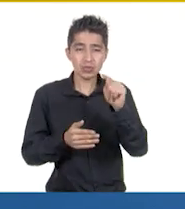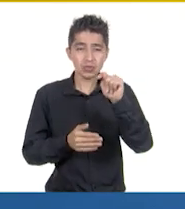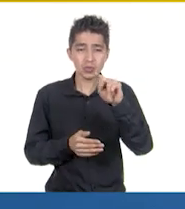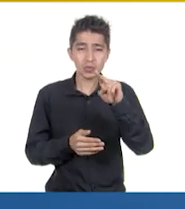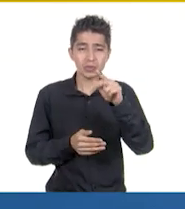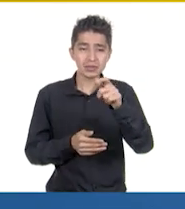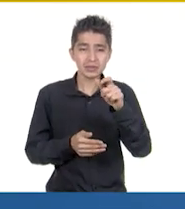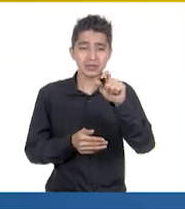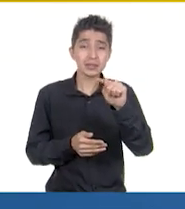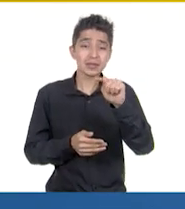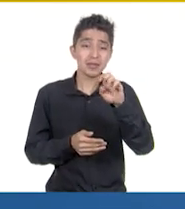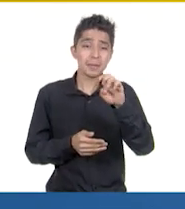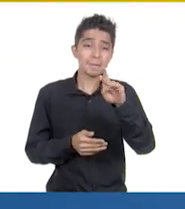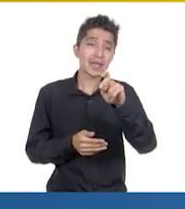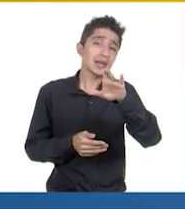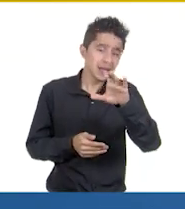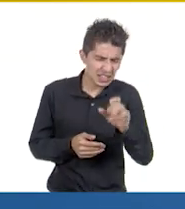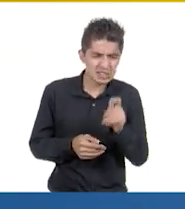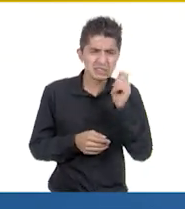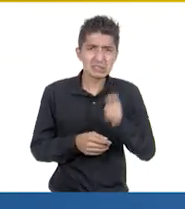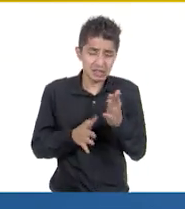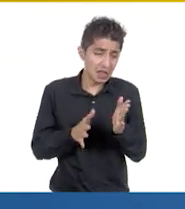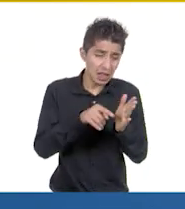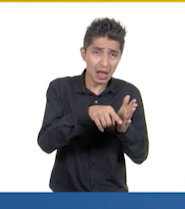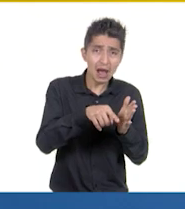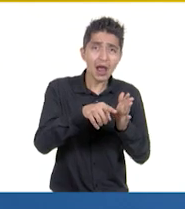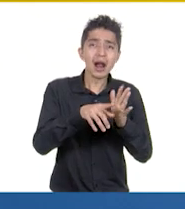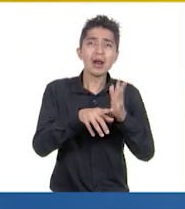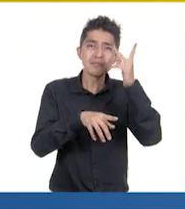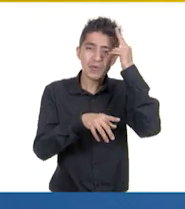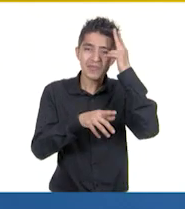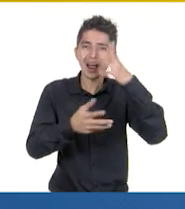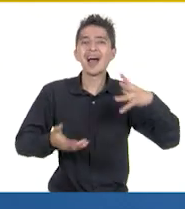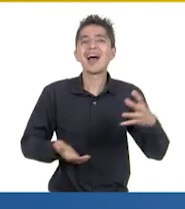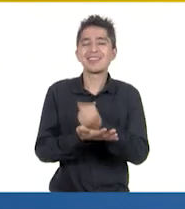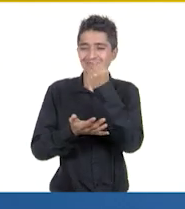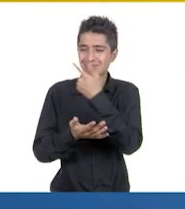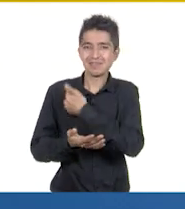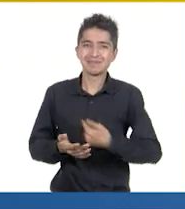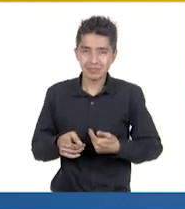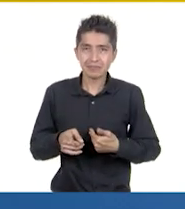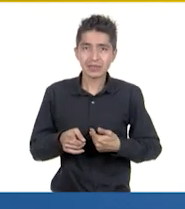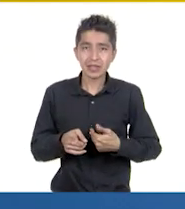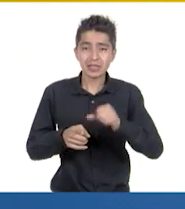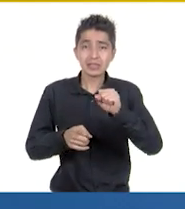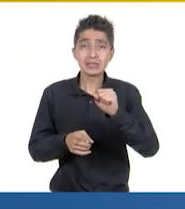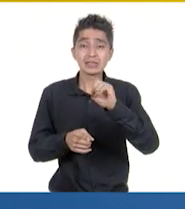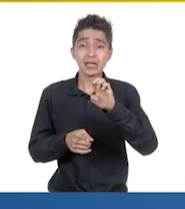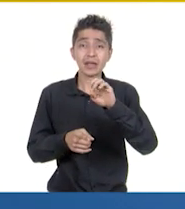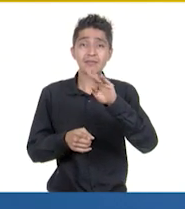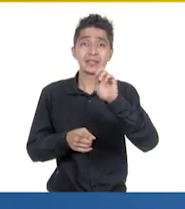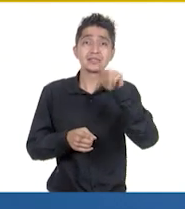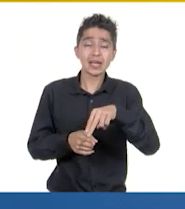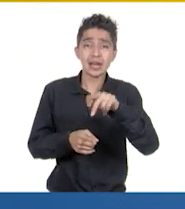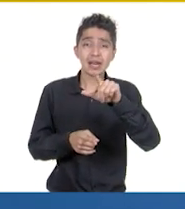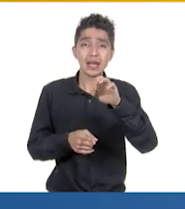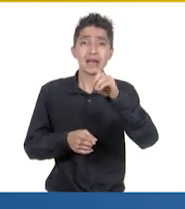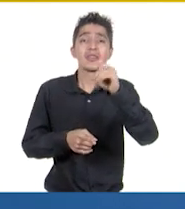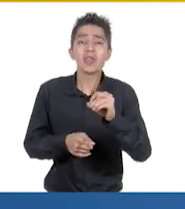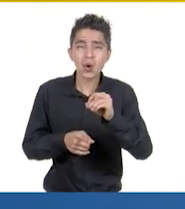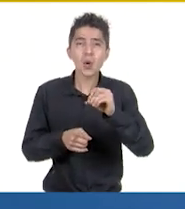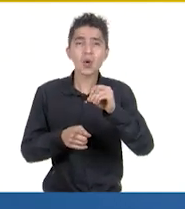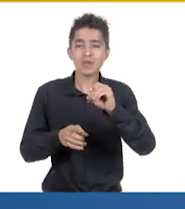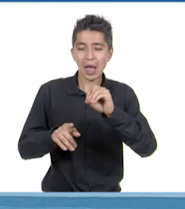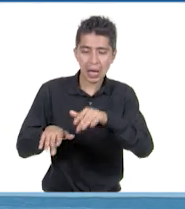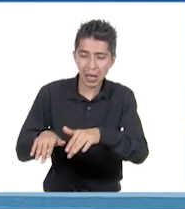Tuxtepec encontró condiciones favorables y Porfirio Díaz resultó victorioso. Sebastián Lerdo de Tejada dejó el país y se exilió en Estados Unidos.